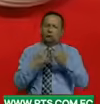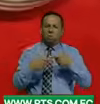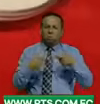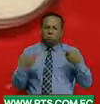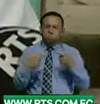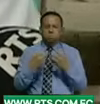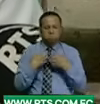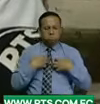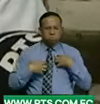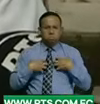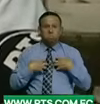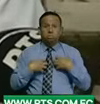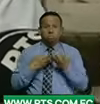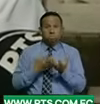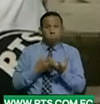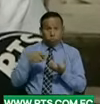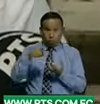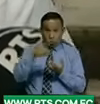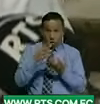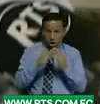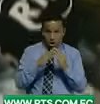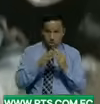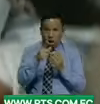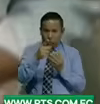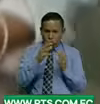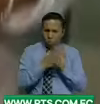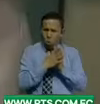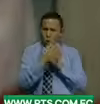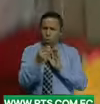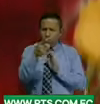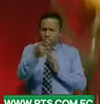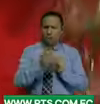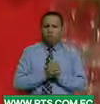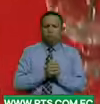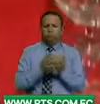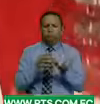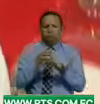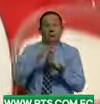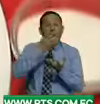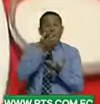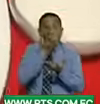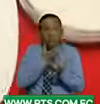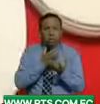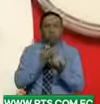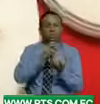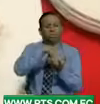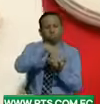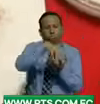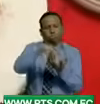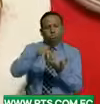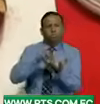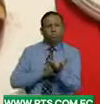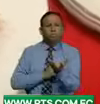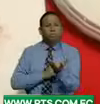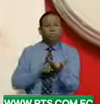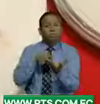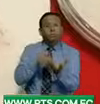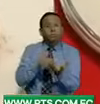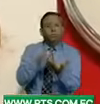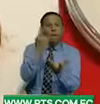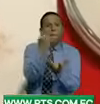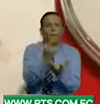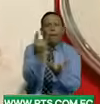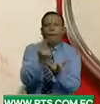enojada, molesta. Pues si eso está pasando en su hogar o en su oficina y hay una reunión, esta es maravillosa para recoger